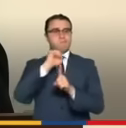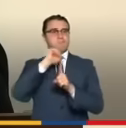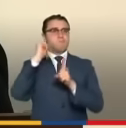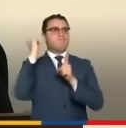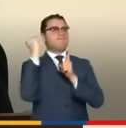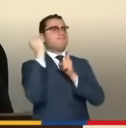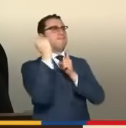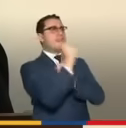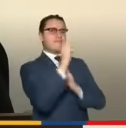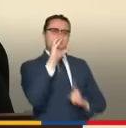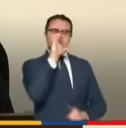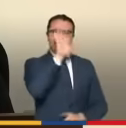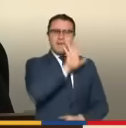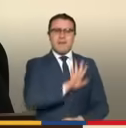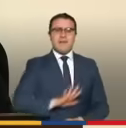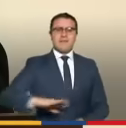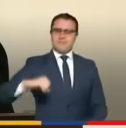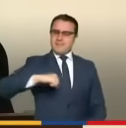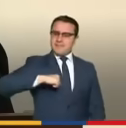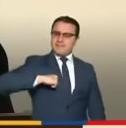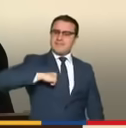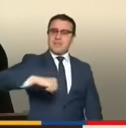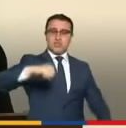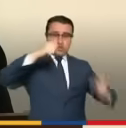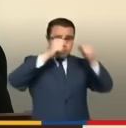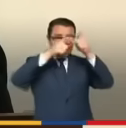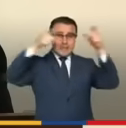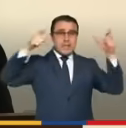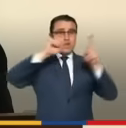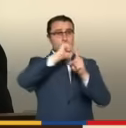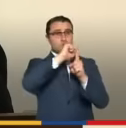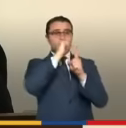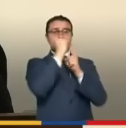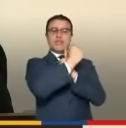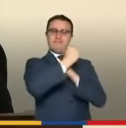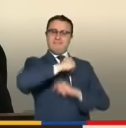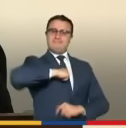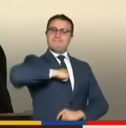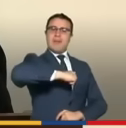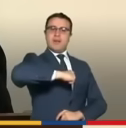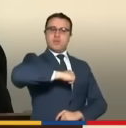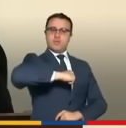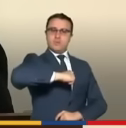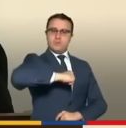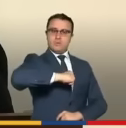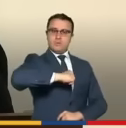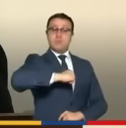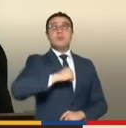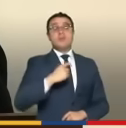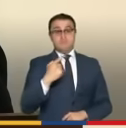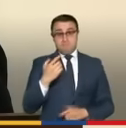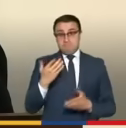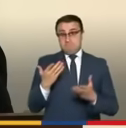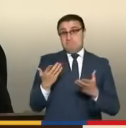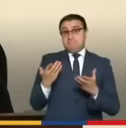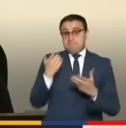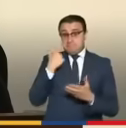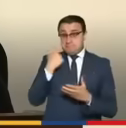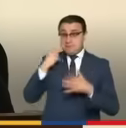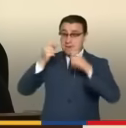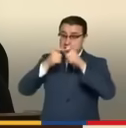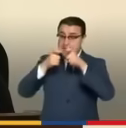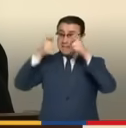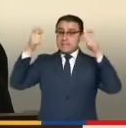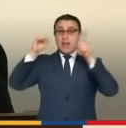que haya un Estado social de derecho. Que cuando uno habla de Estado social de derecho, no es que el